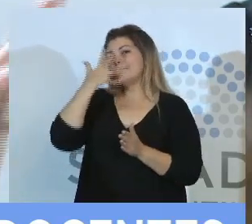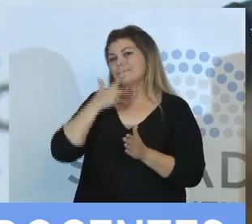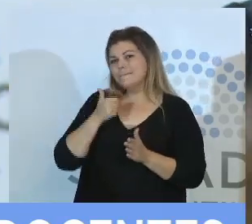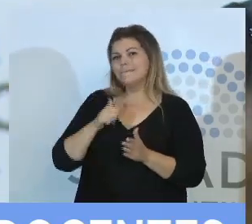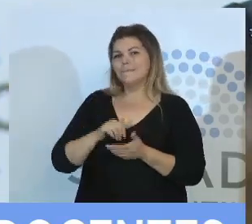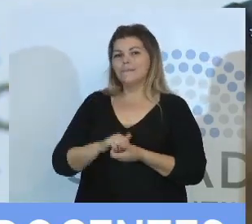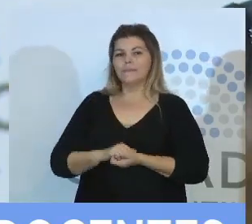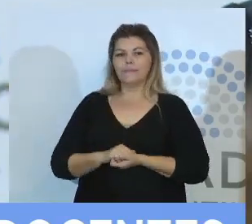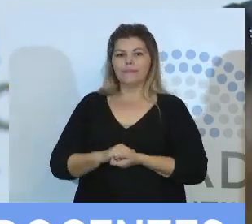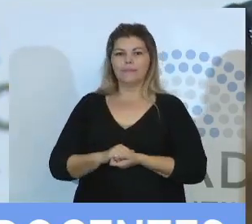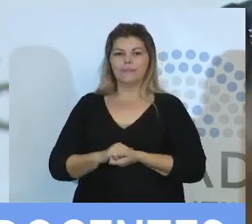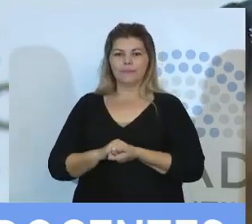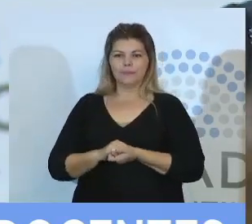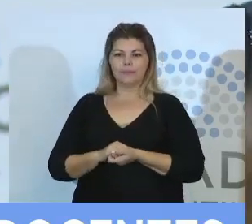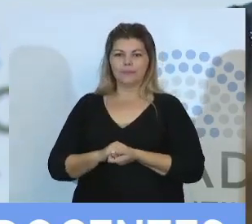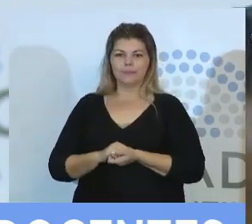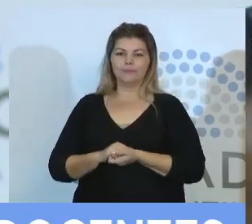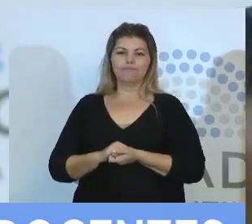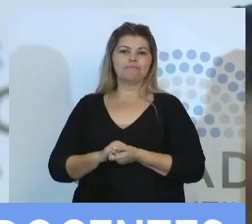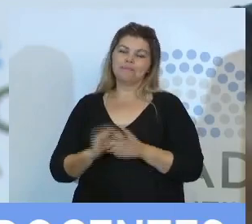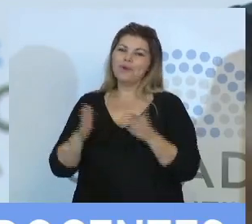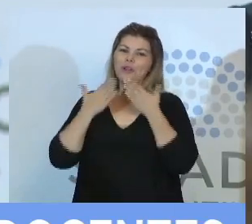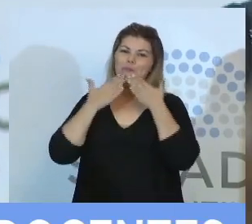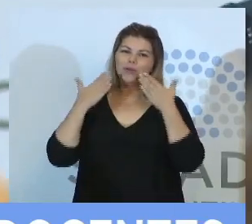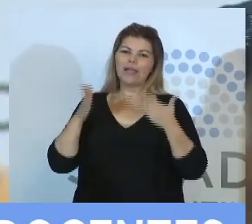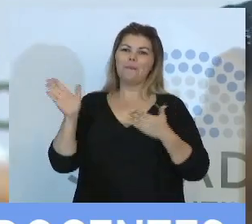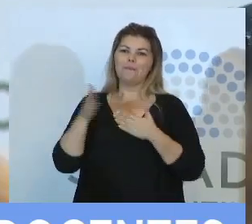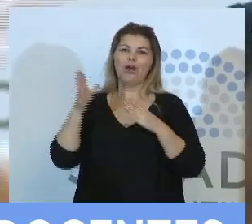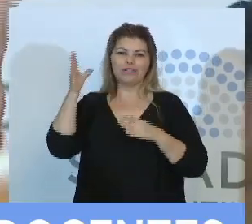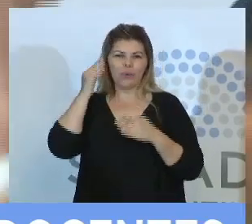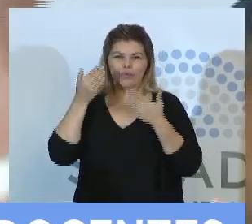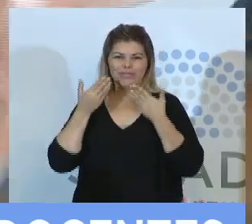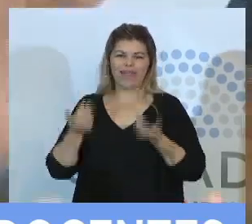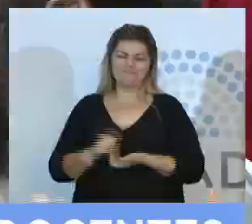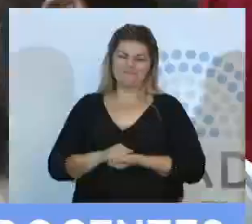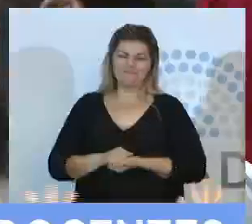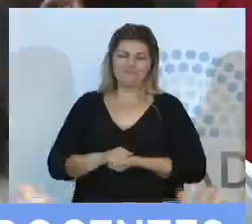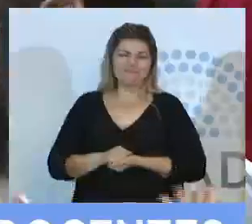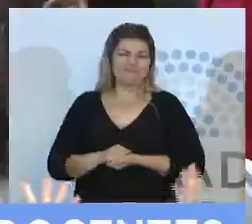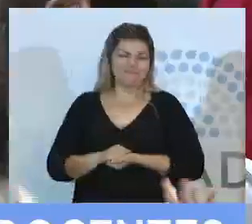mejor. Así que, bueno, muchas gracias a todos por haberme escuchado.